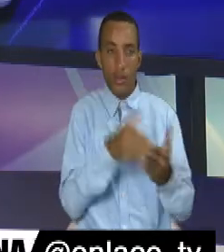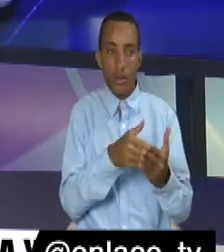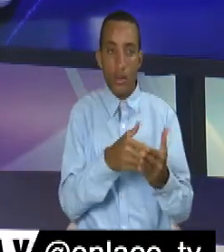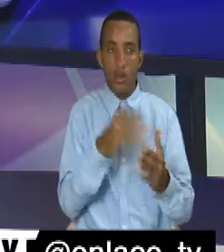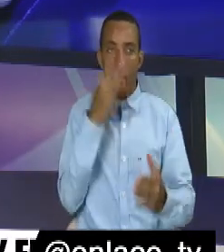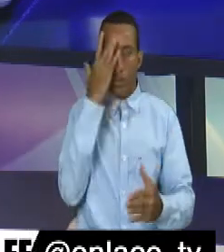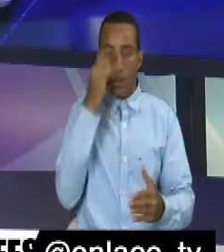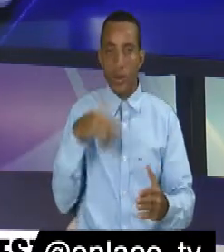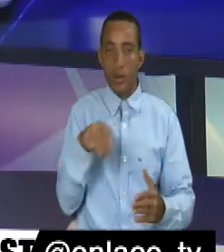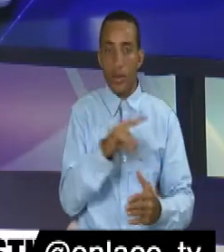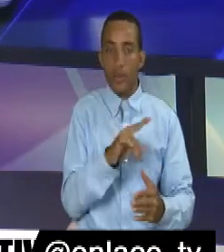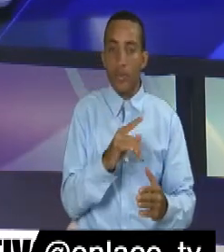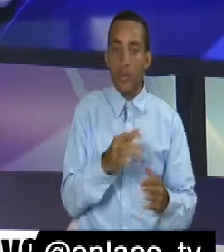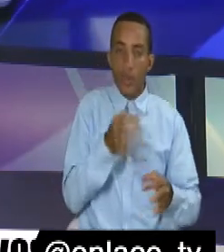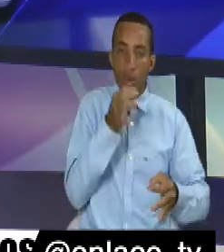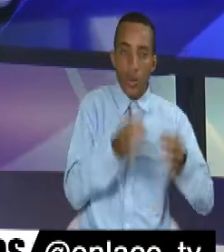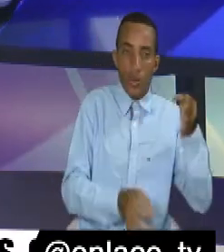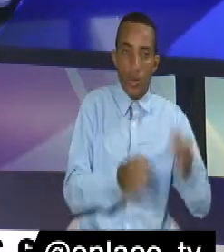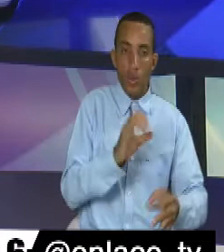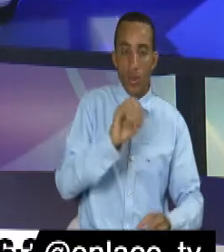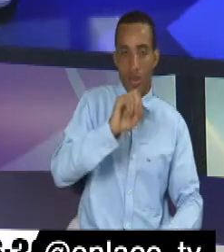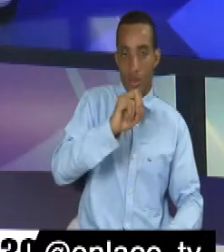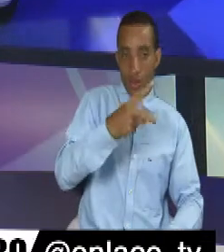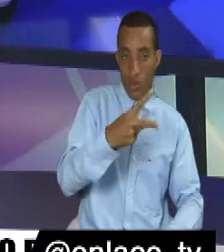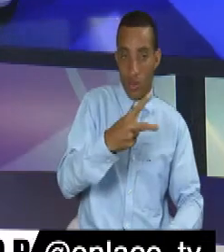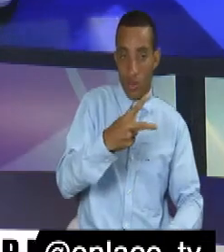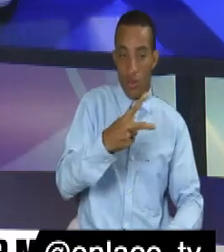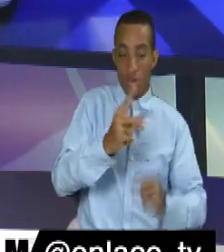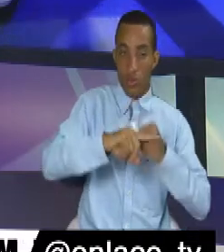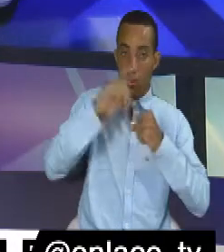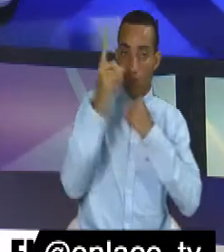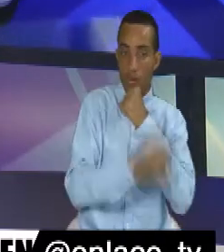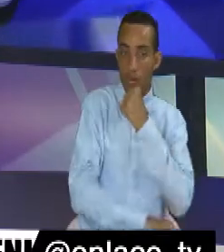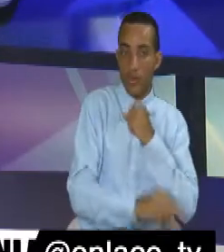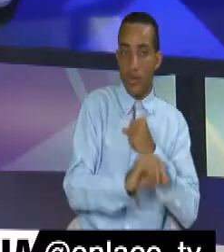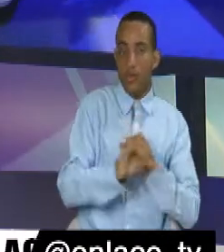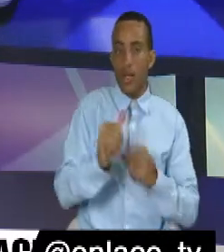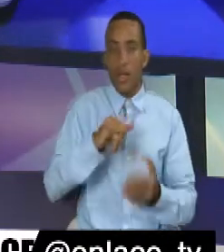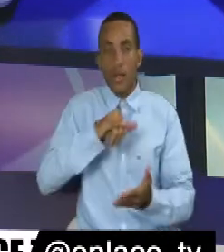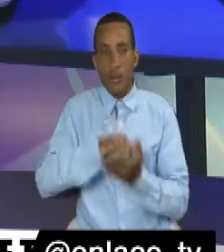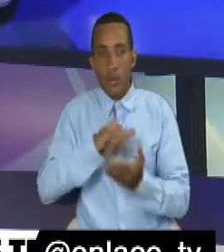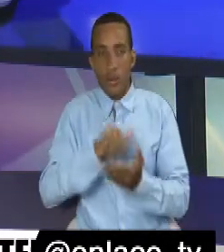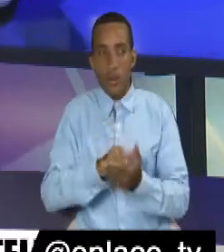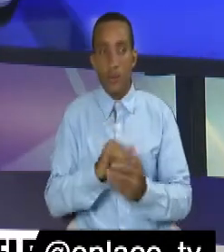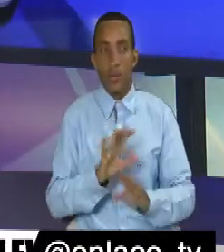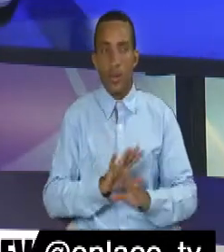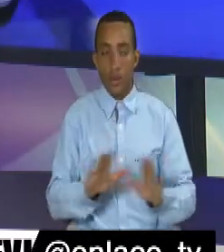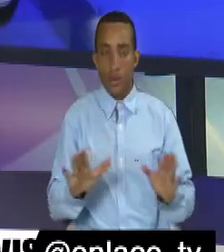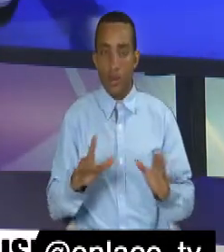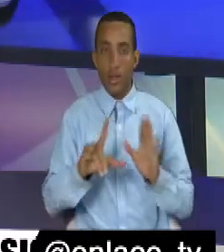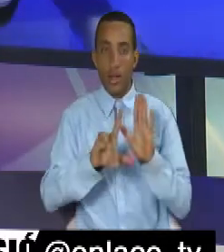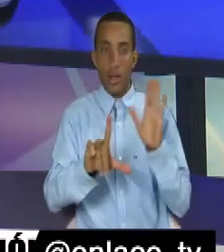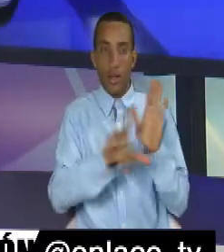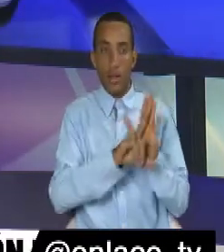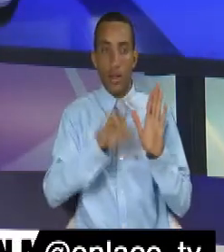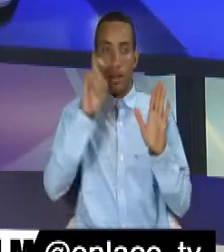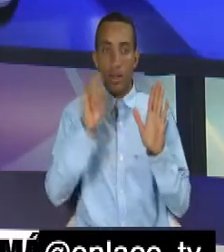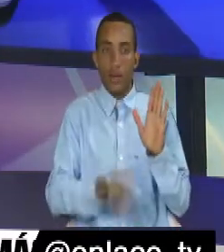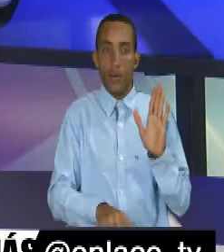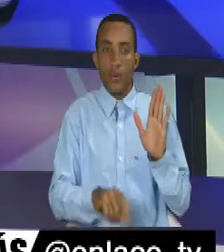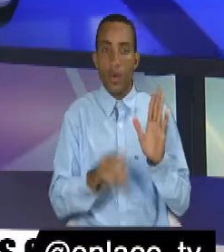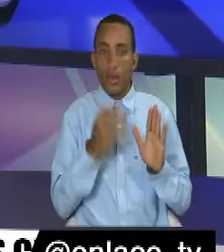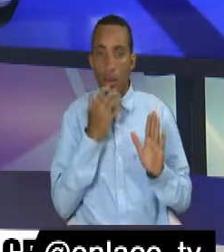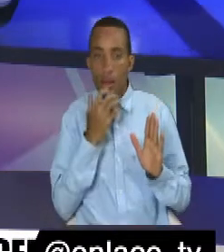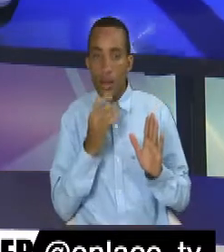el juzgado segundo penal del circuito de Barranca Bermeja con la misma pretensión, por lo cual, según la ley, debe fallar quien haya